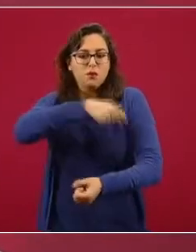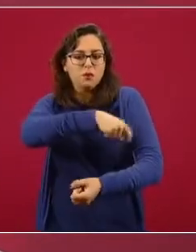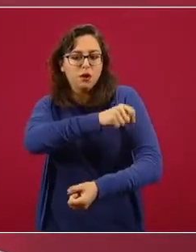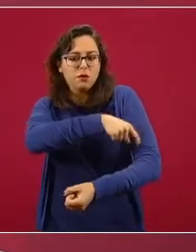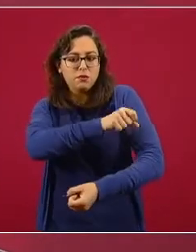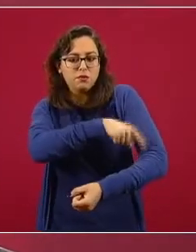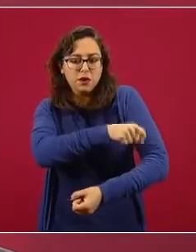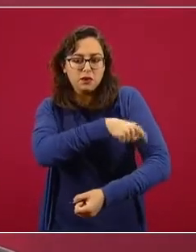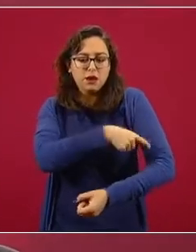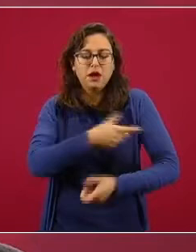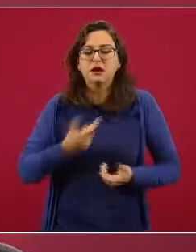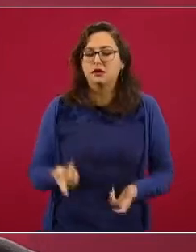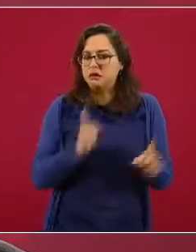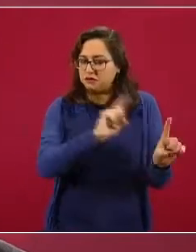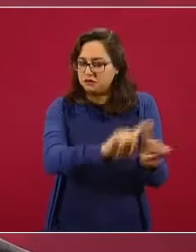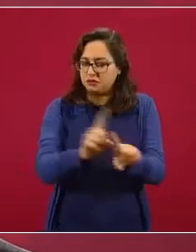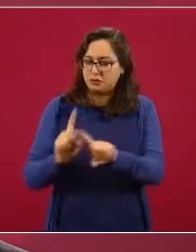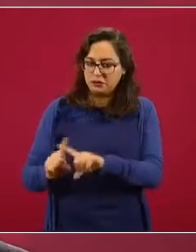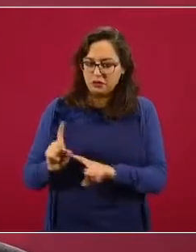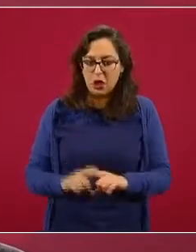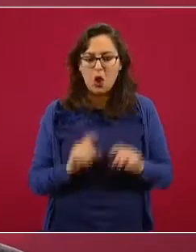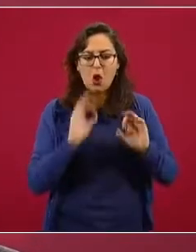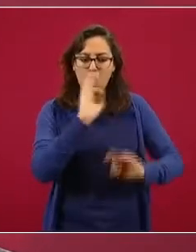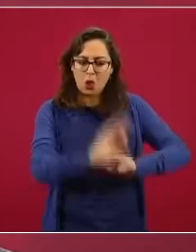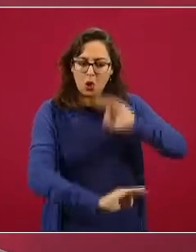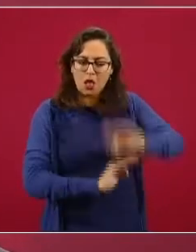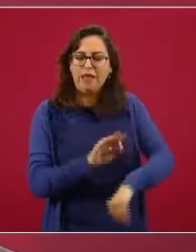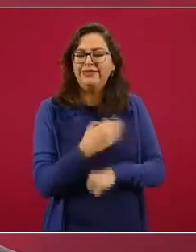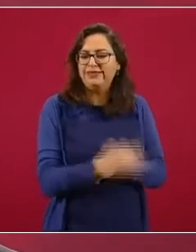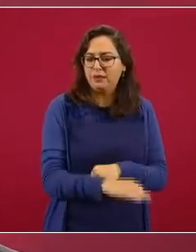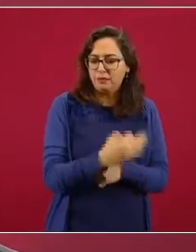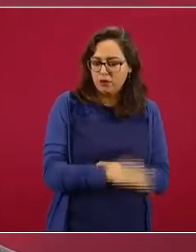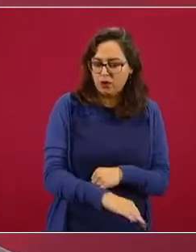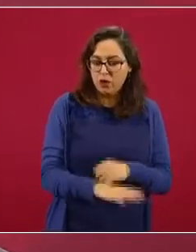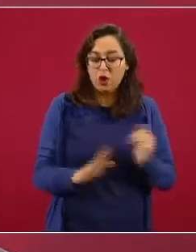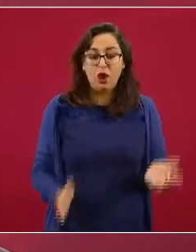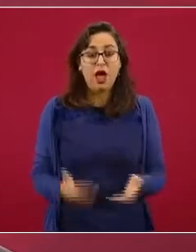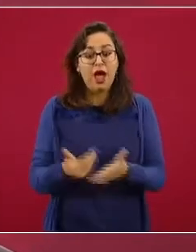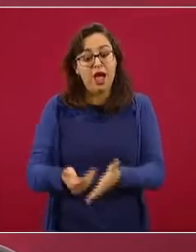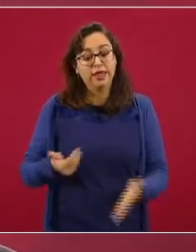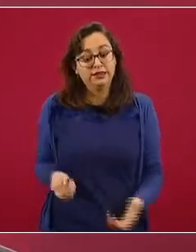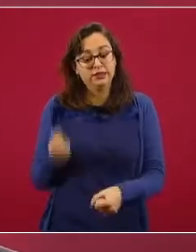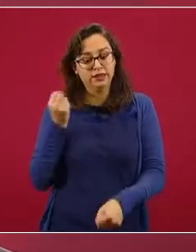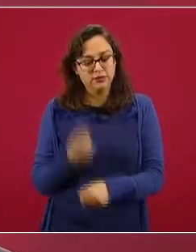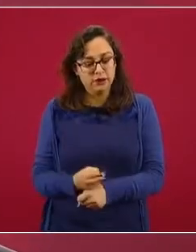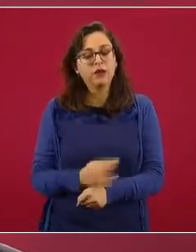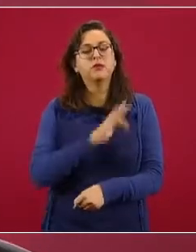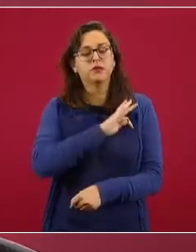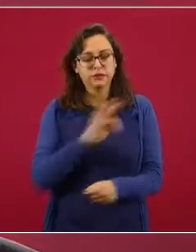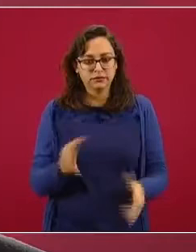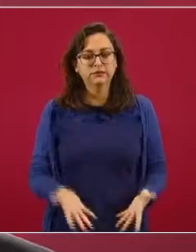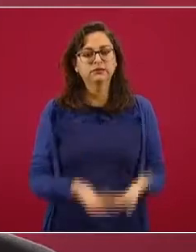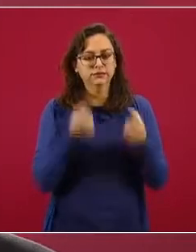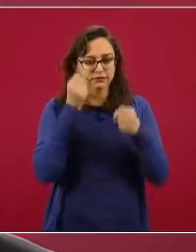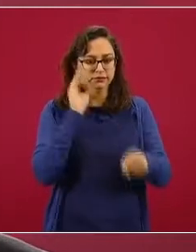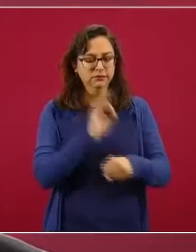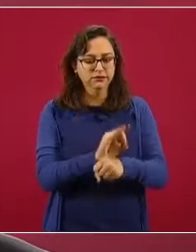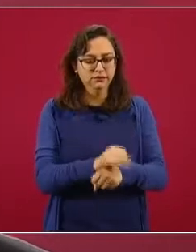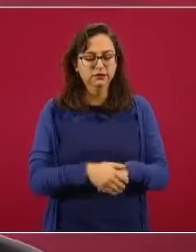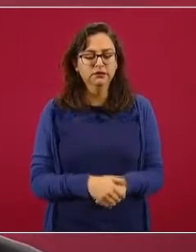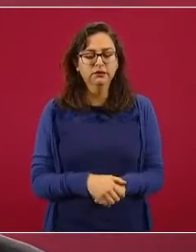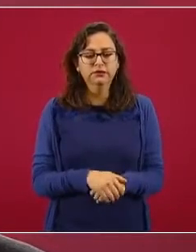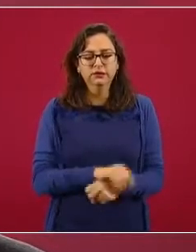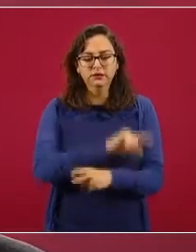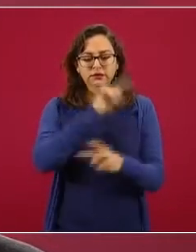cuidados médicos que, insisto, cuanto más temprano sean, más útiles van a ser. Y el